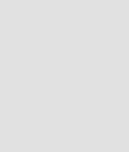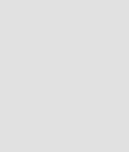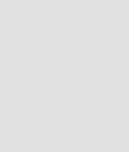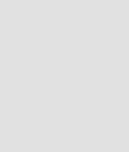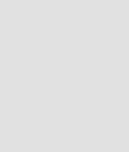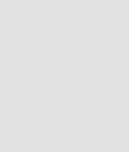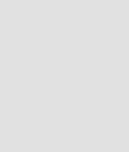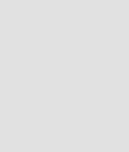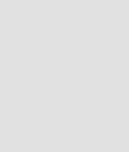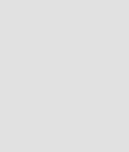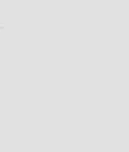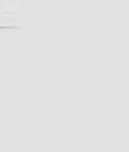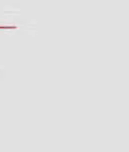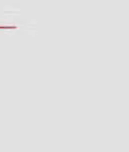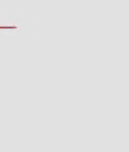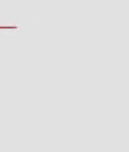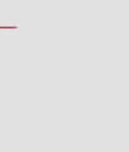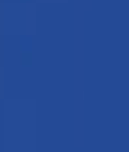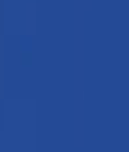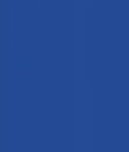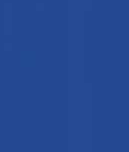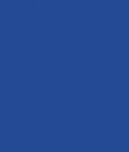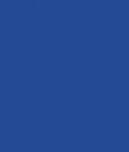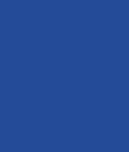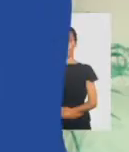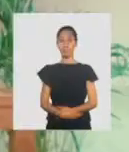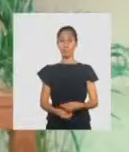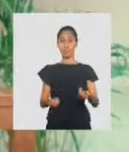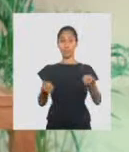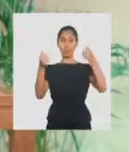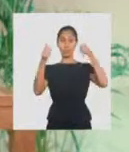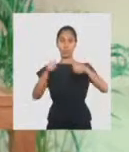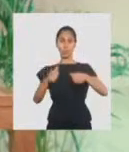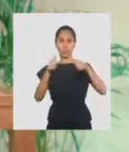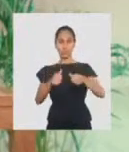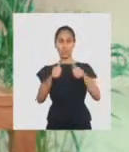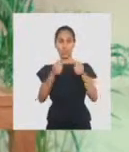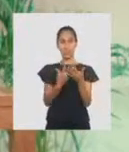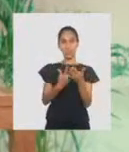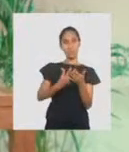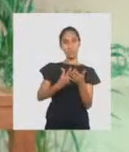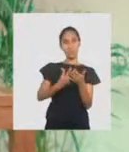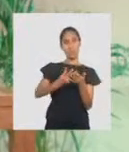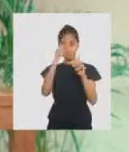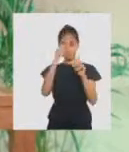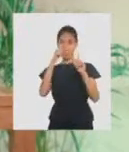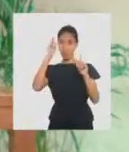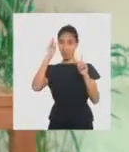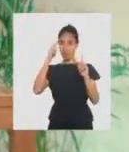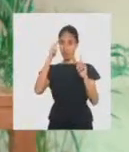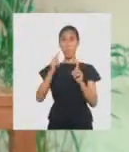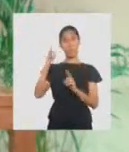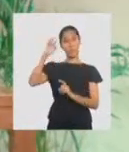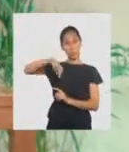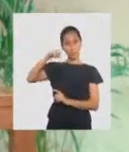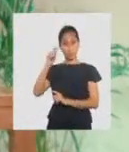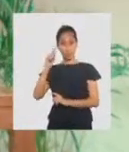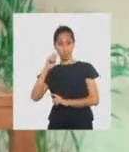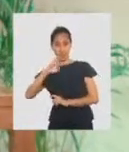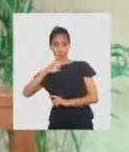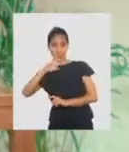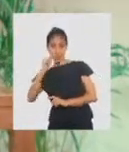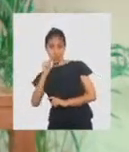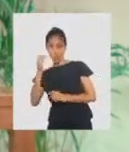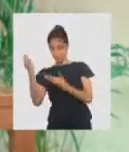Dice un poco. Okay. Don't problem, Dennis. Okay, continue. Patricia González y también de conocer